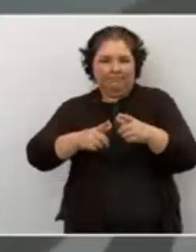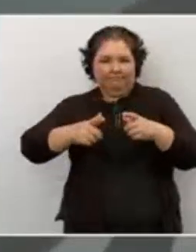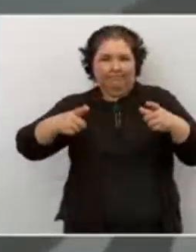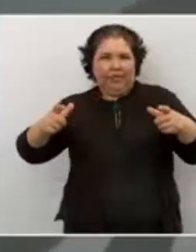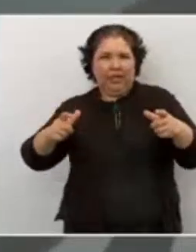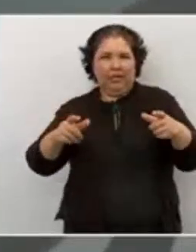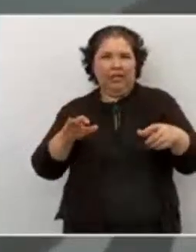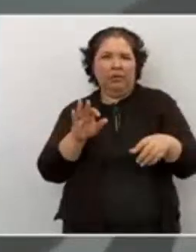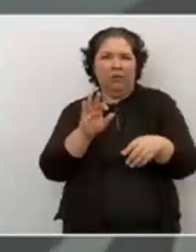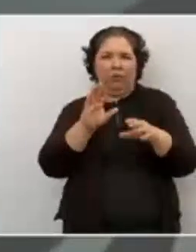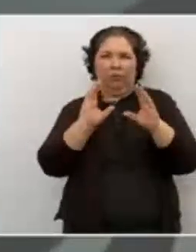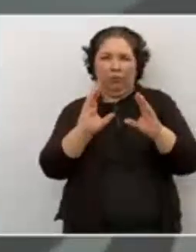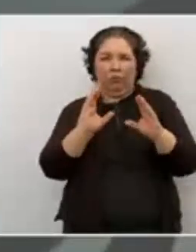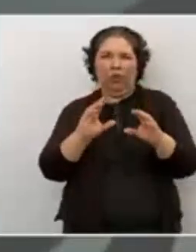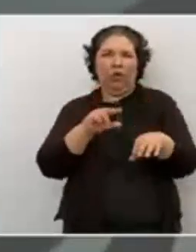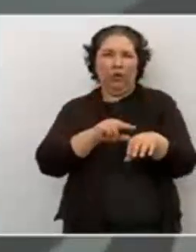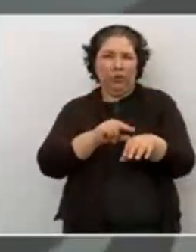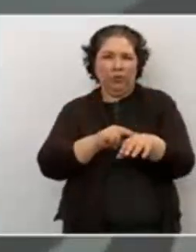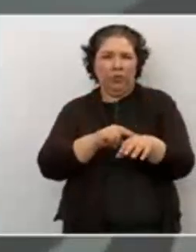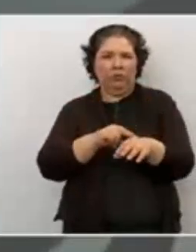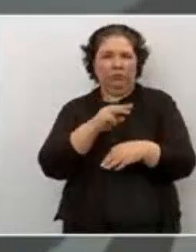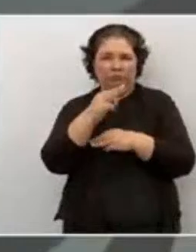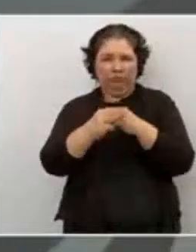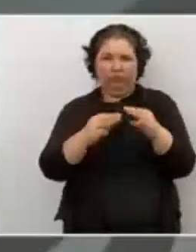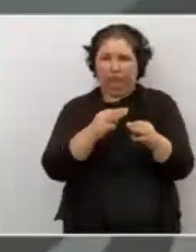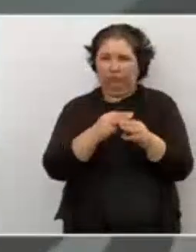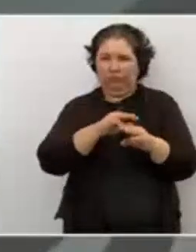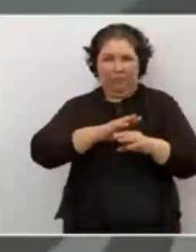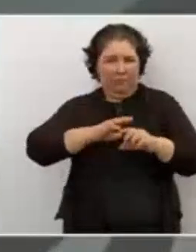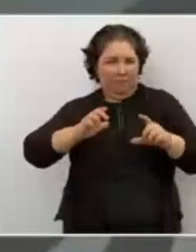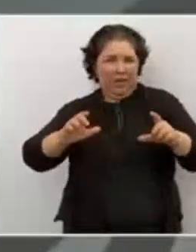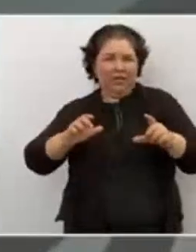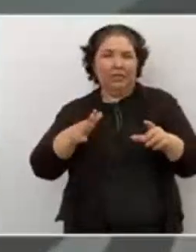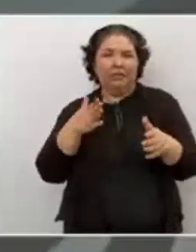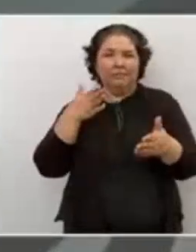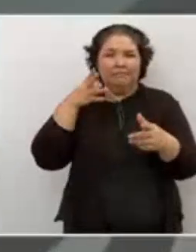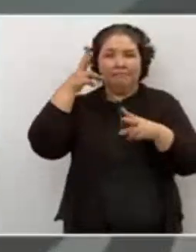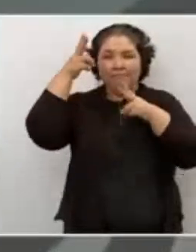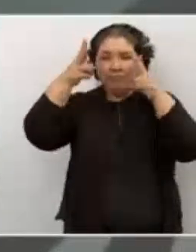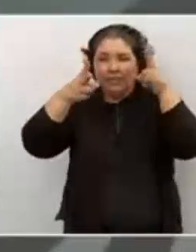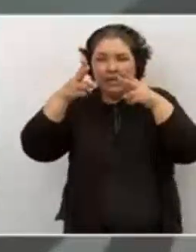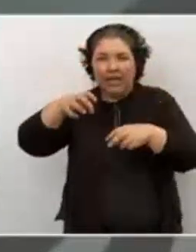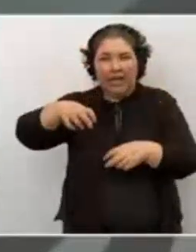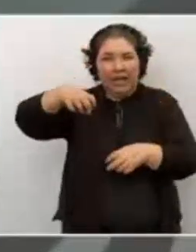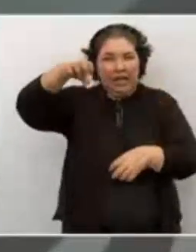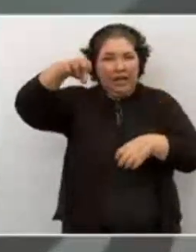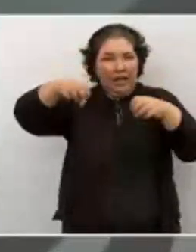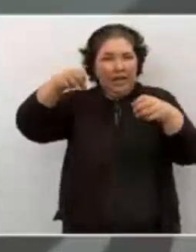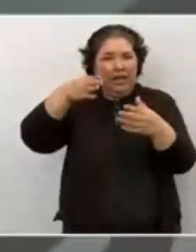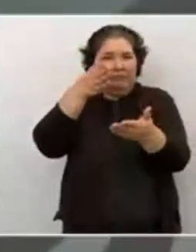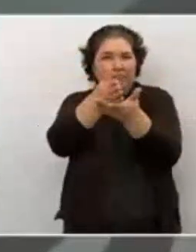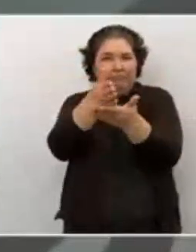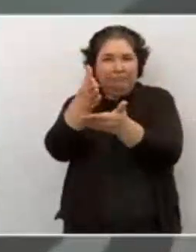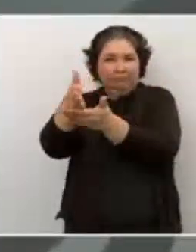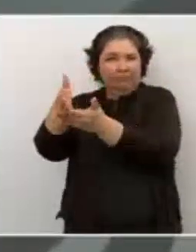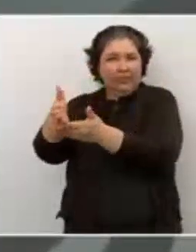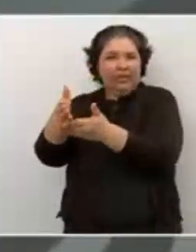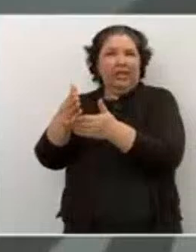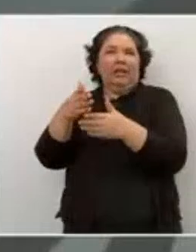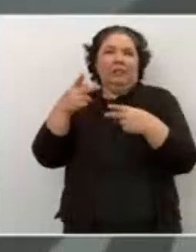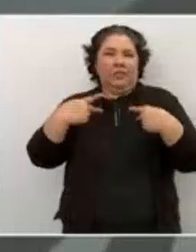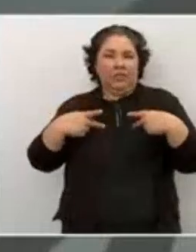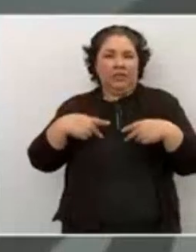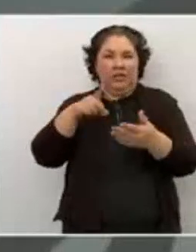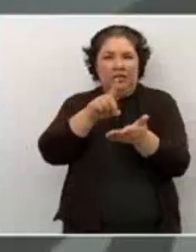en el mundo, porque vamos a visitar a todos los adultos mayores y las personas con discapacidad